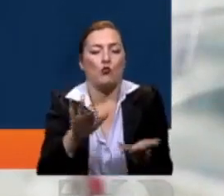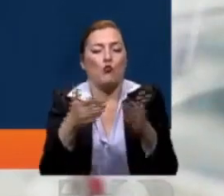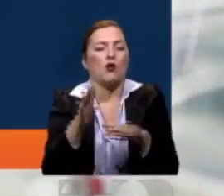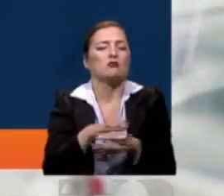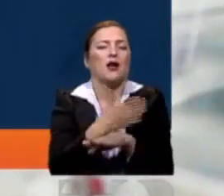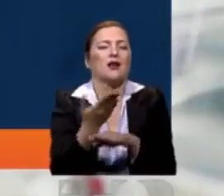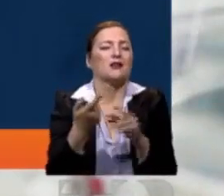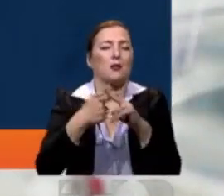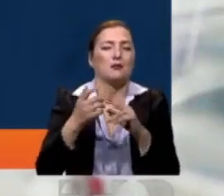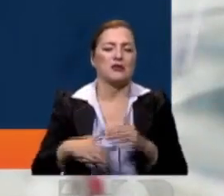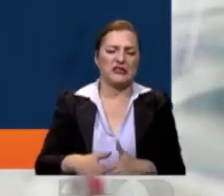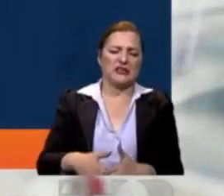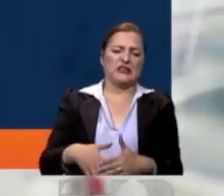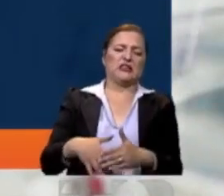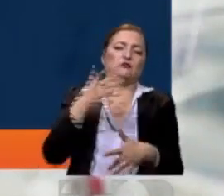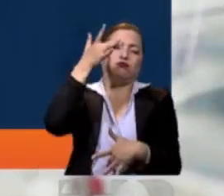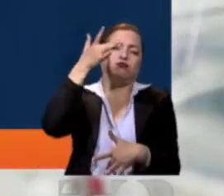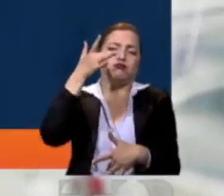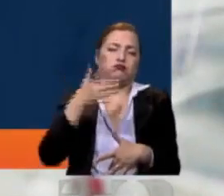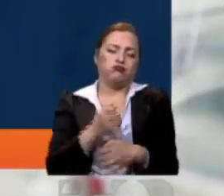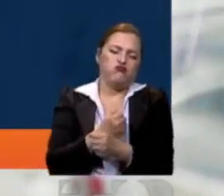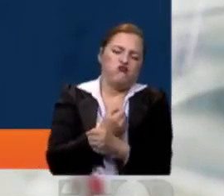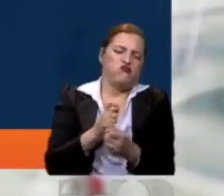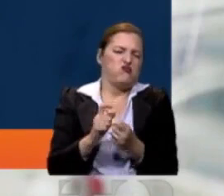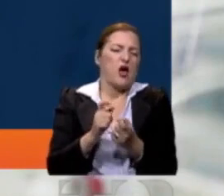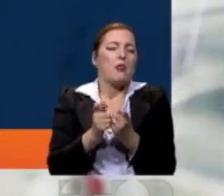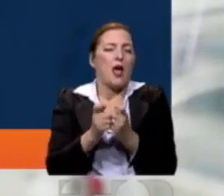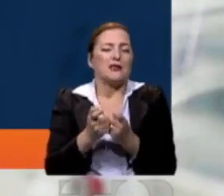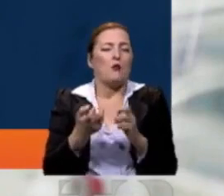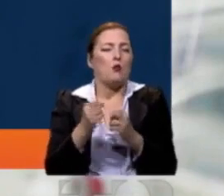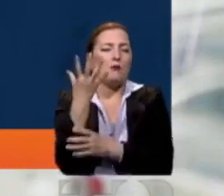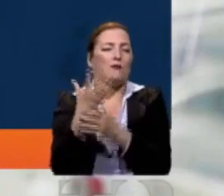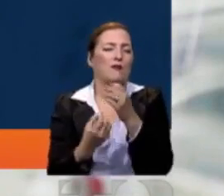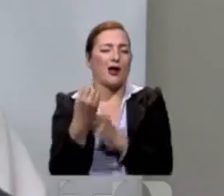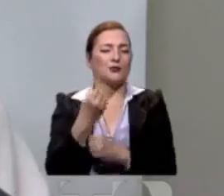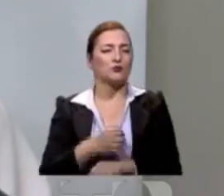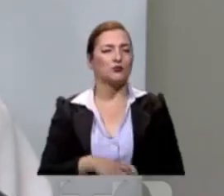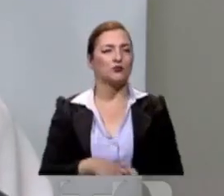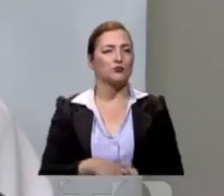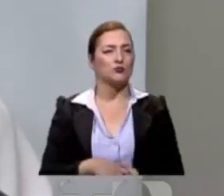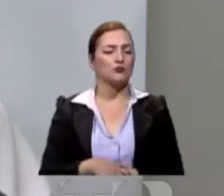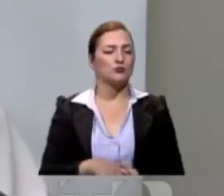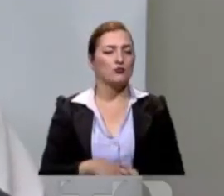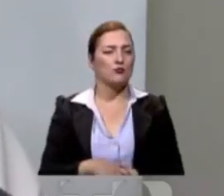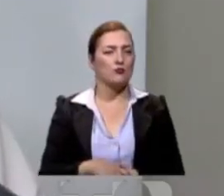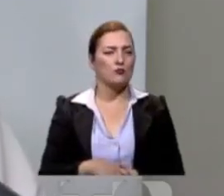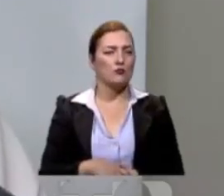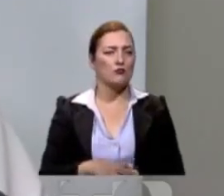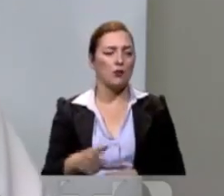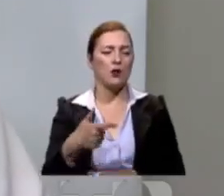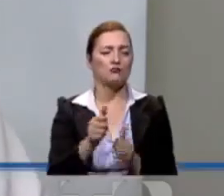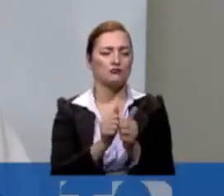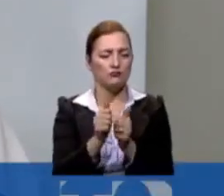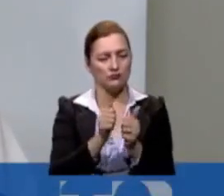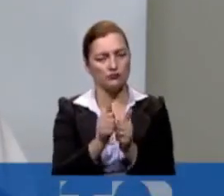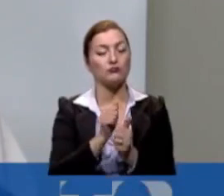afecciones originadas en el periodo perinatal, malformaciones congénitas y anomalías cromosómicas. Nosotros tenemos cada semana